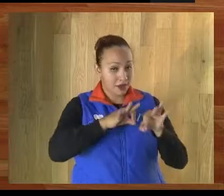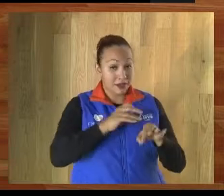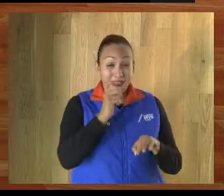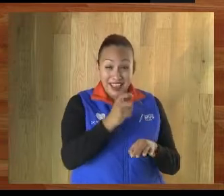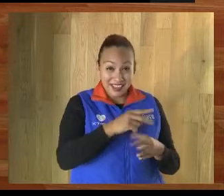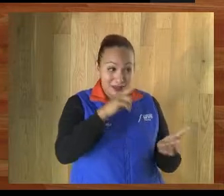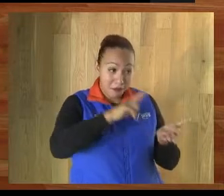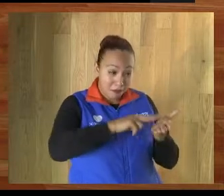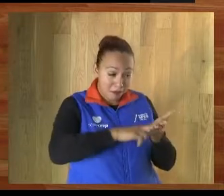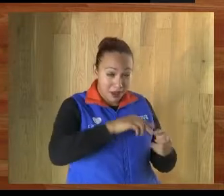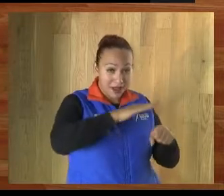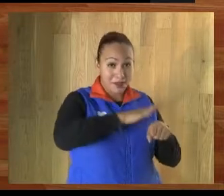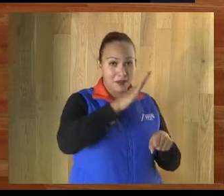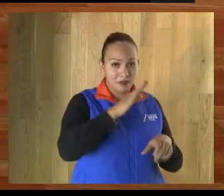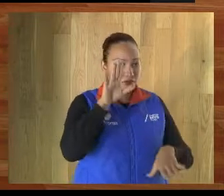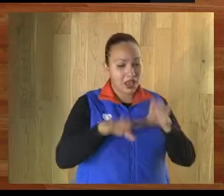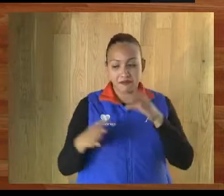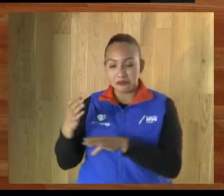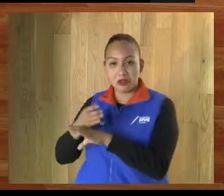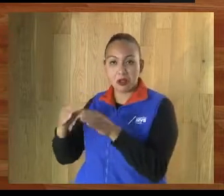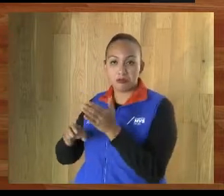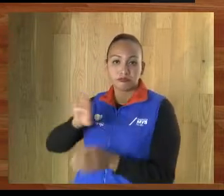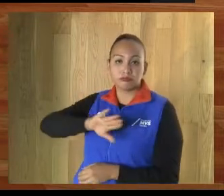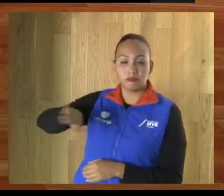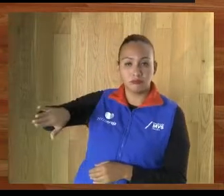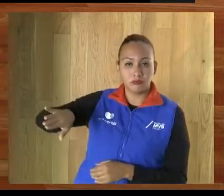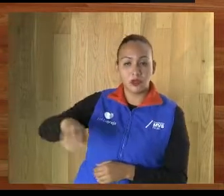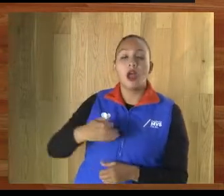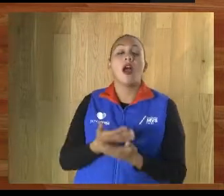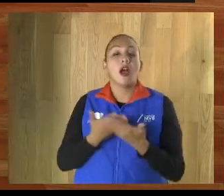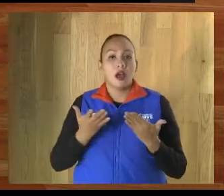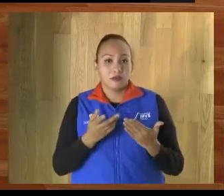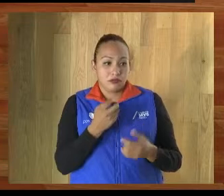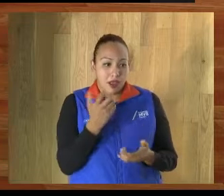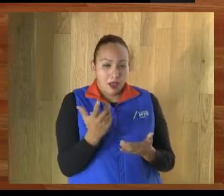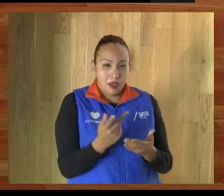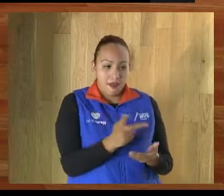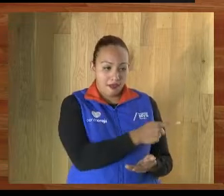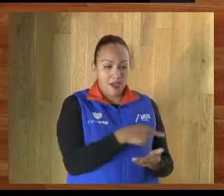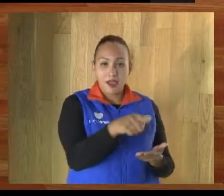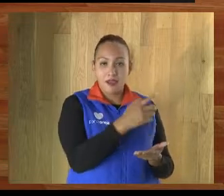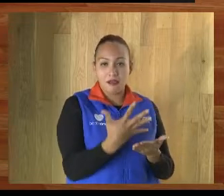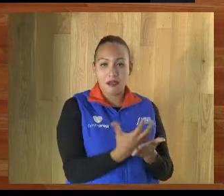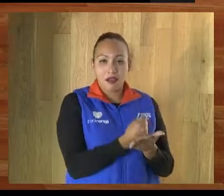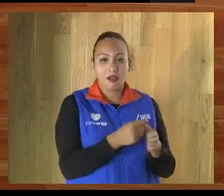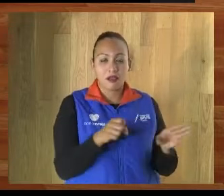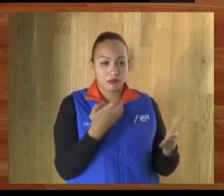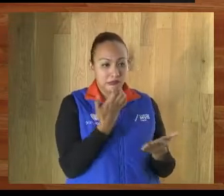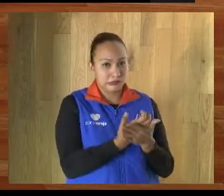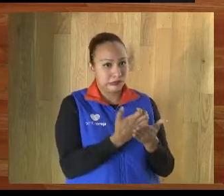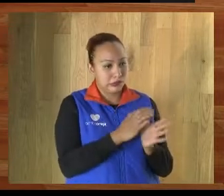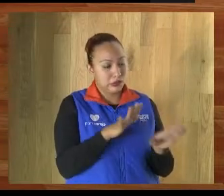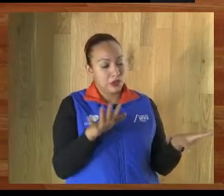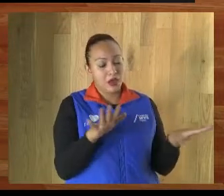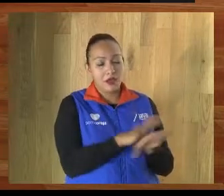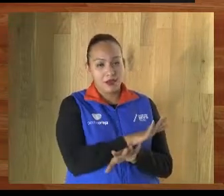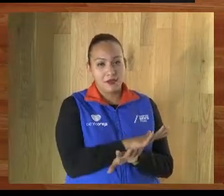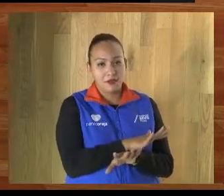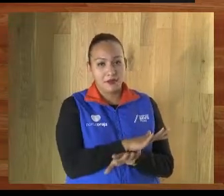vemos que el poder económico ha cambiado y está basado sobre todo hoy en